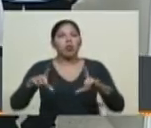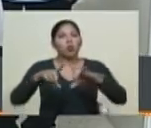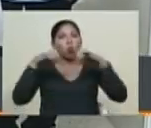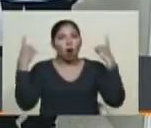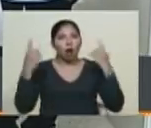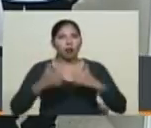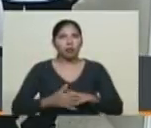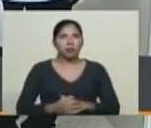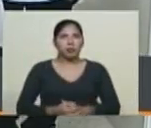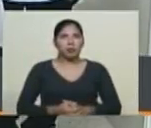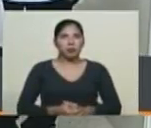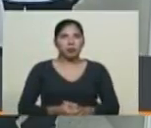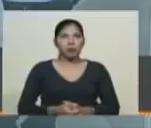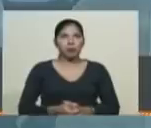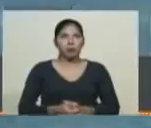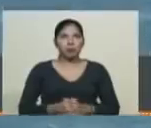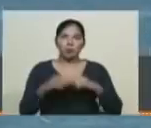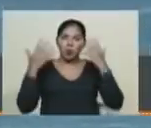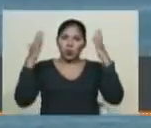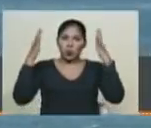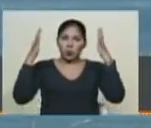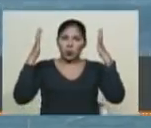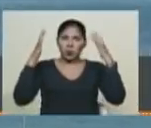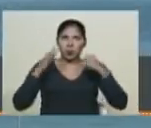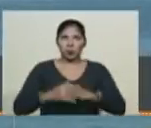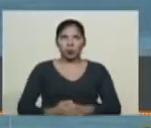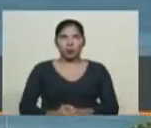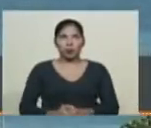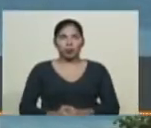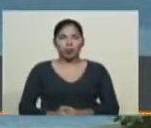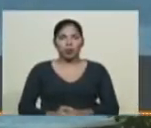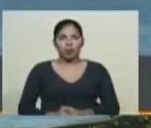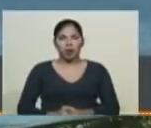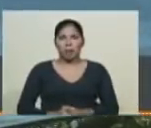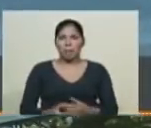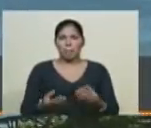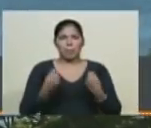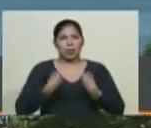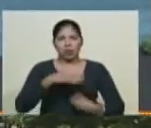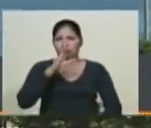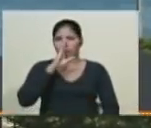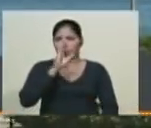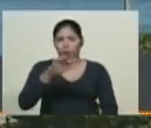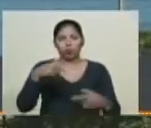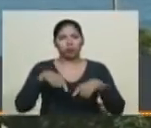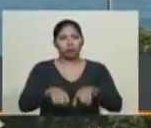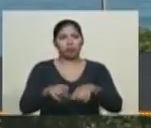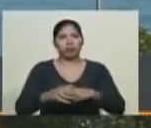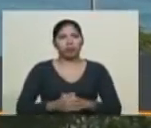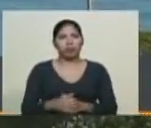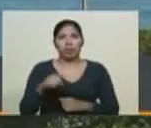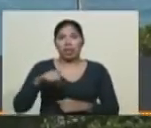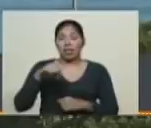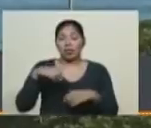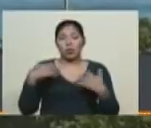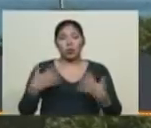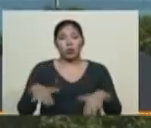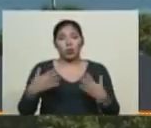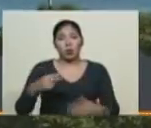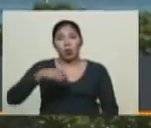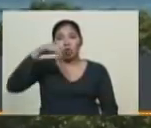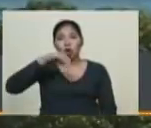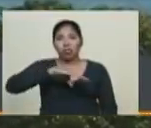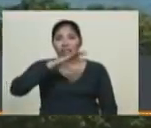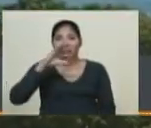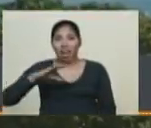Guaira, tierra histórica. En vivo y directo desde esta tierra hermosa, el norte caribeño de Sudamérica.